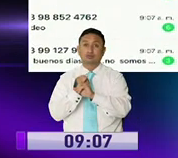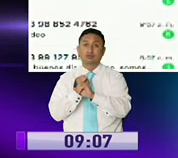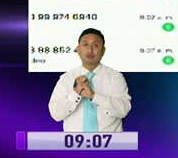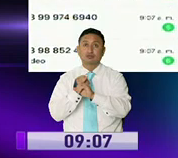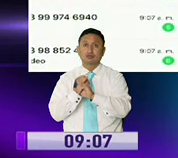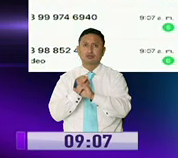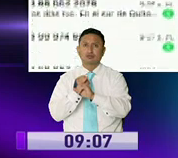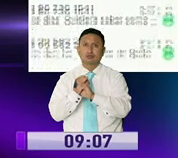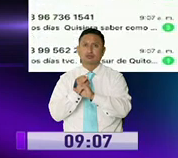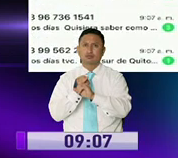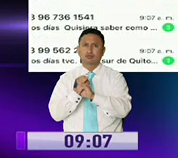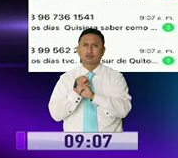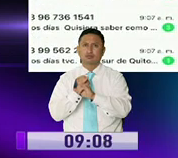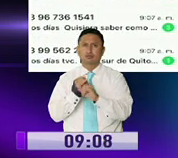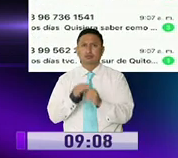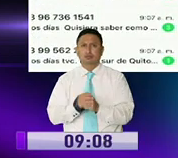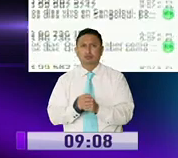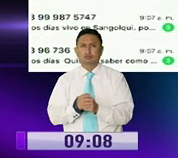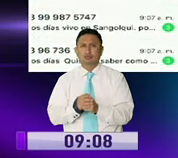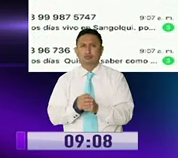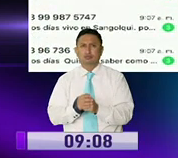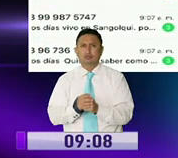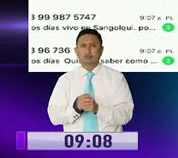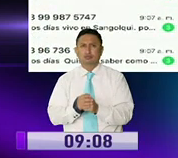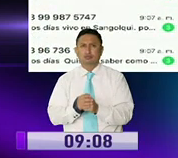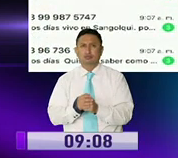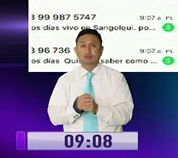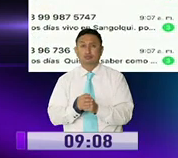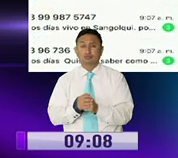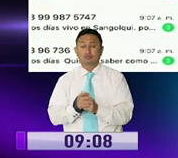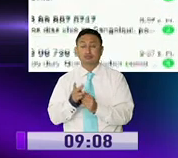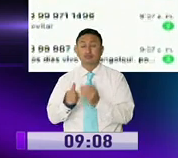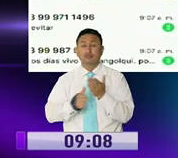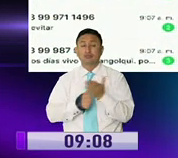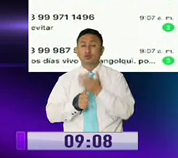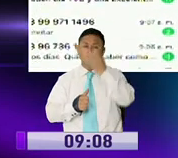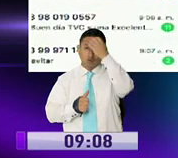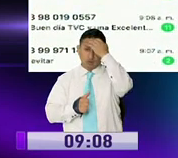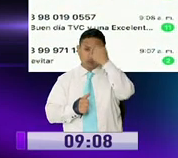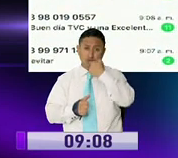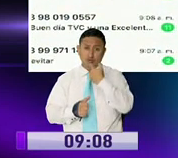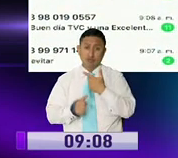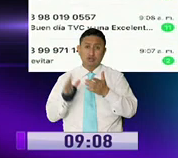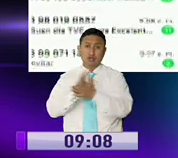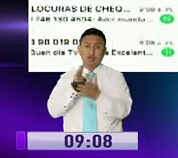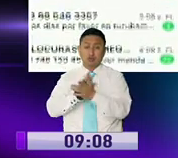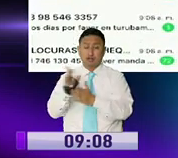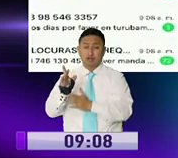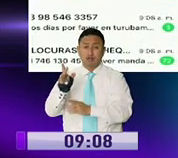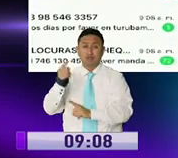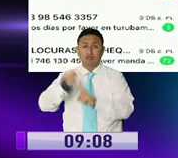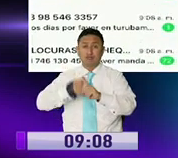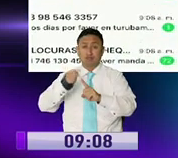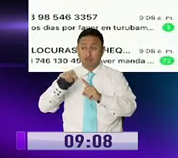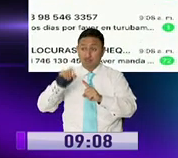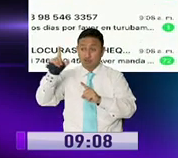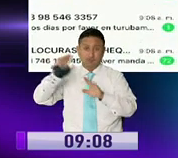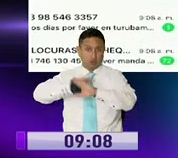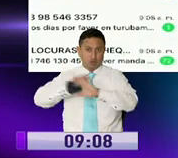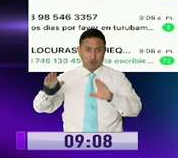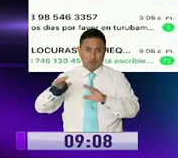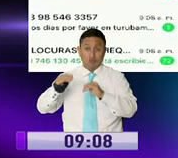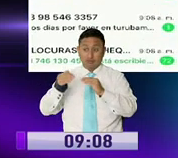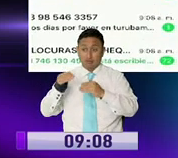pensionadas deben realizar una rebaja de las mismas, según menciona la ministra de Educación, ya que no hicieron caso al presidente de la República de no subir las pensiones y